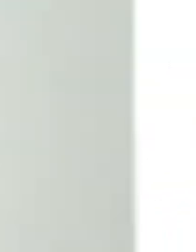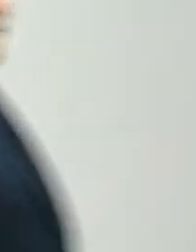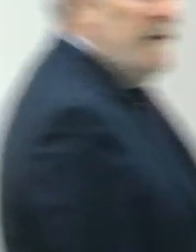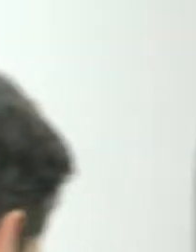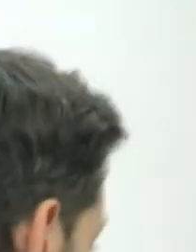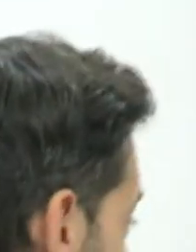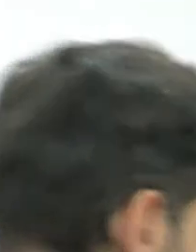perd